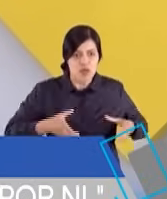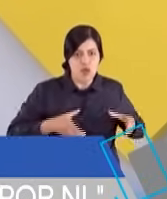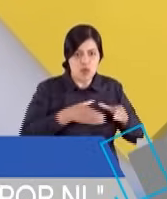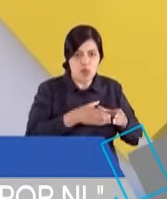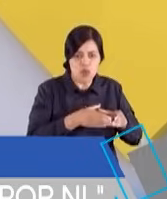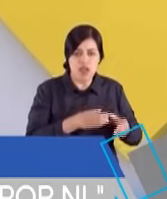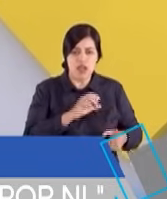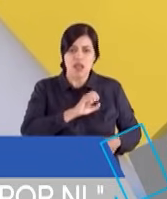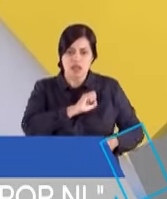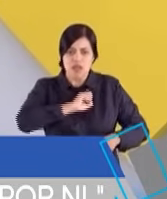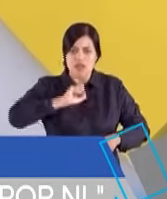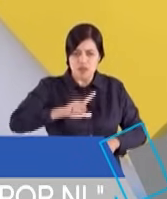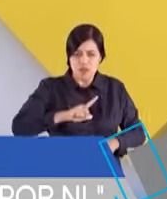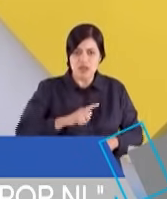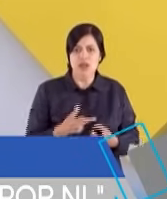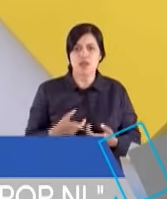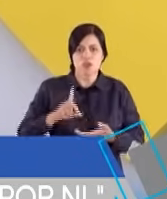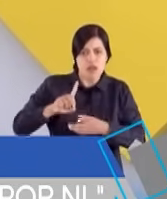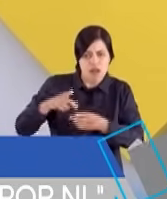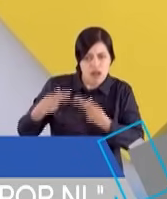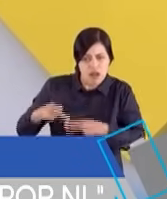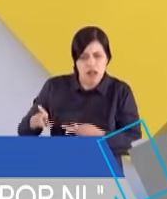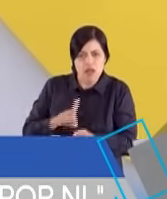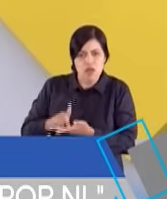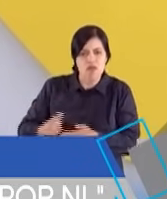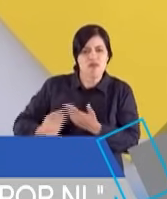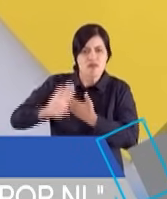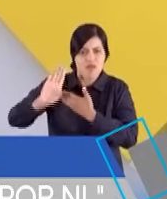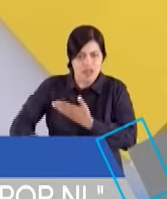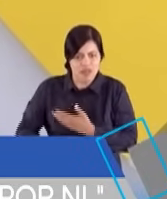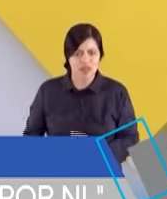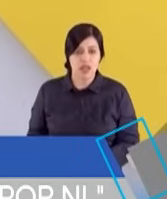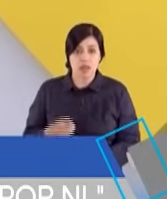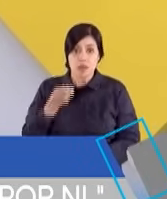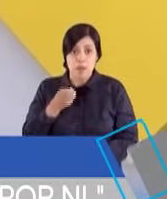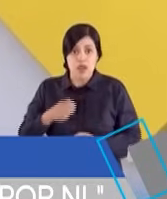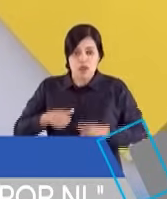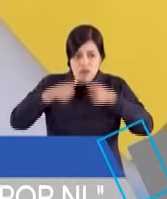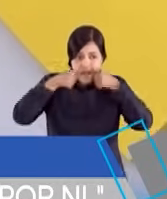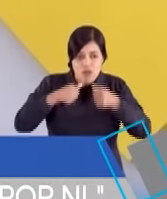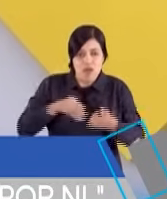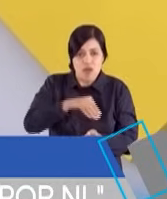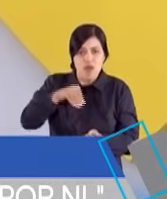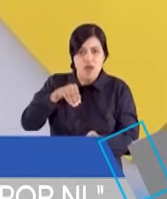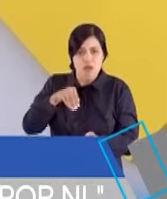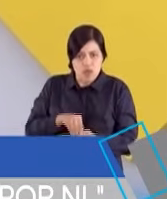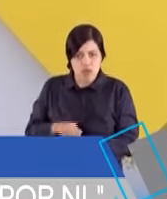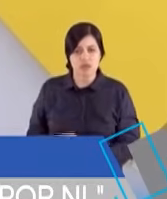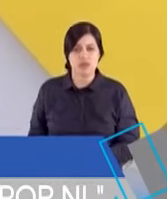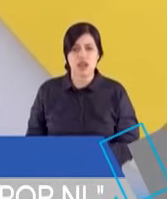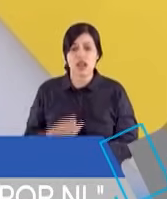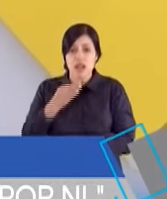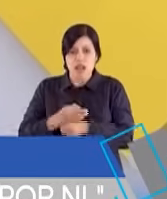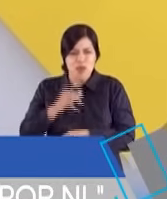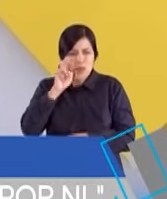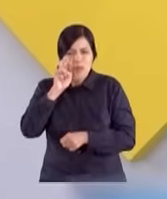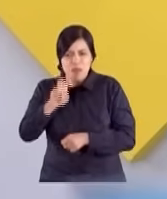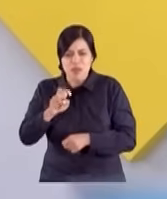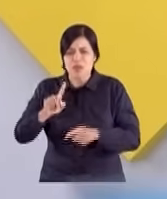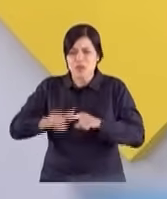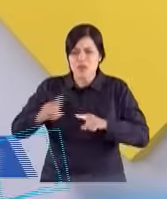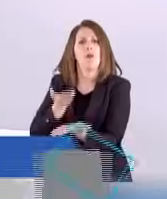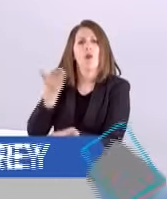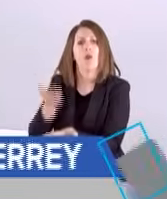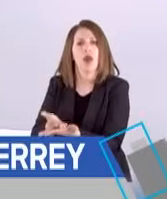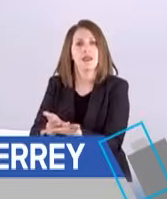combate a delincuencia organizada municipal para poder erradicar las situaciones que se están viendo en las diferentes colonias